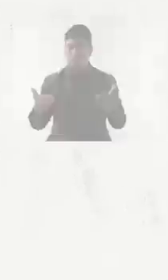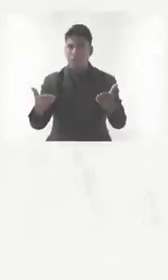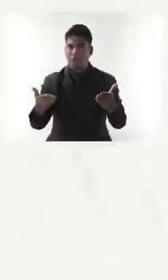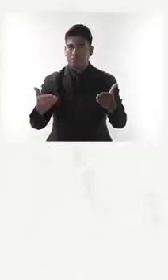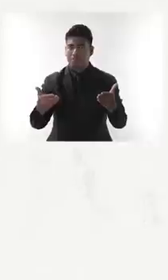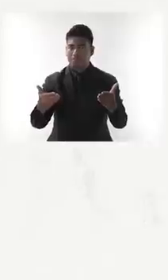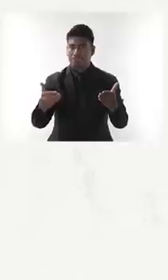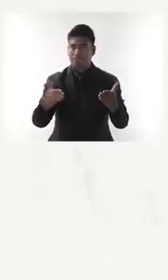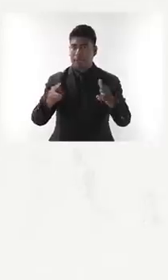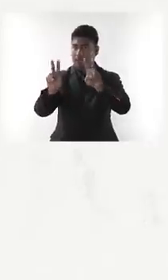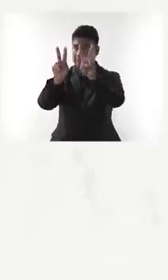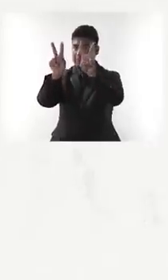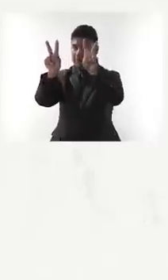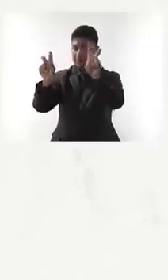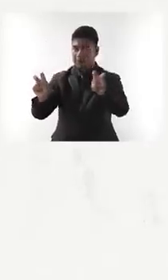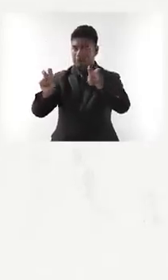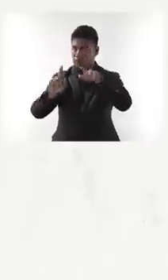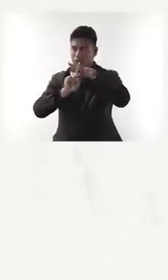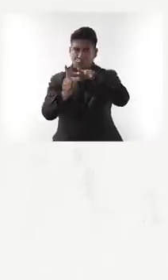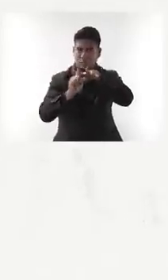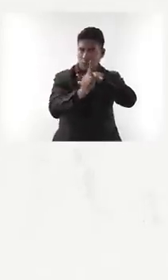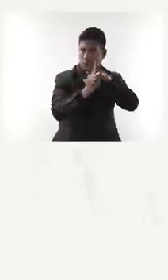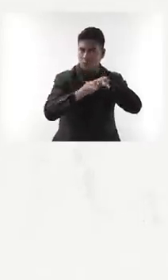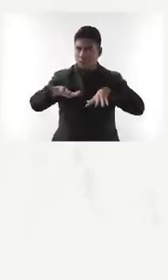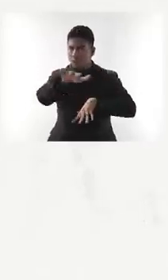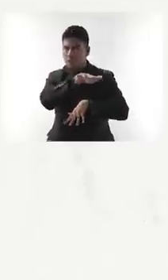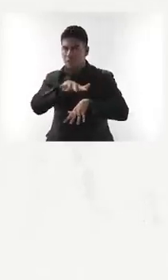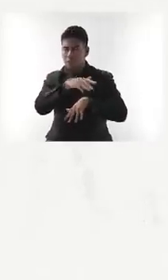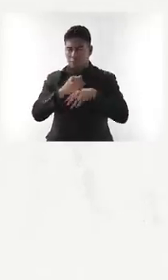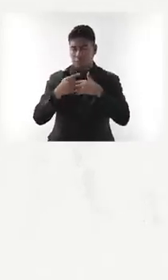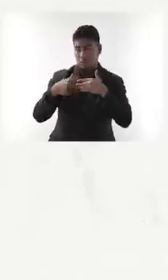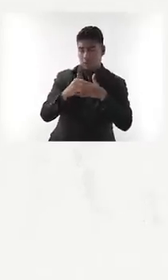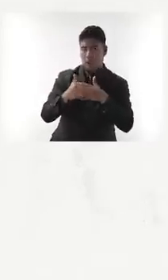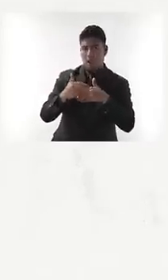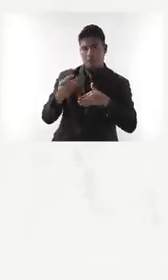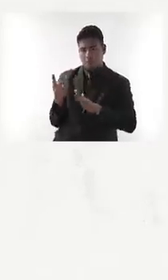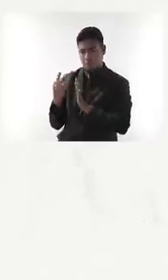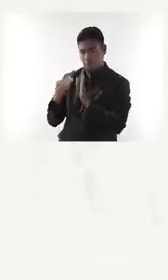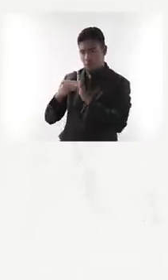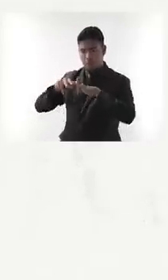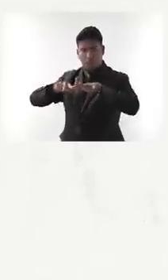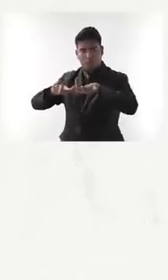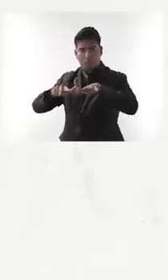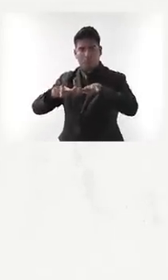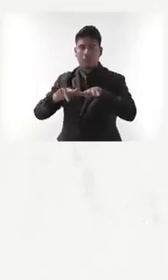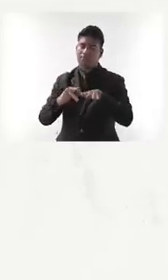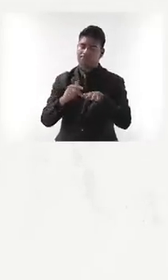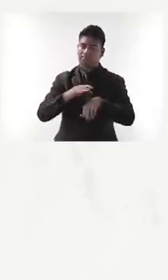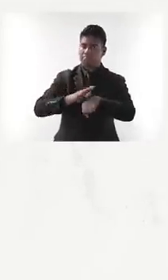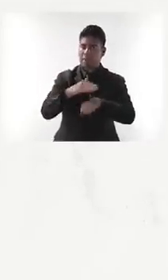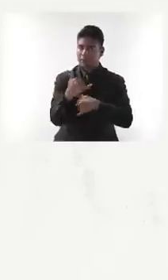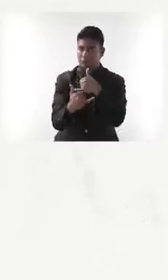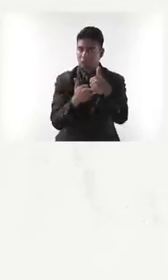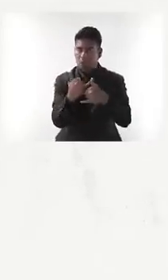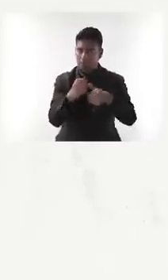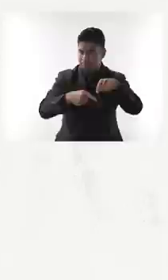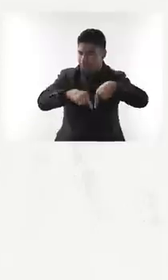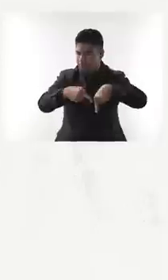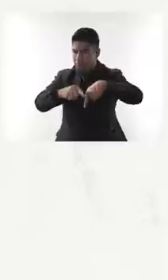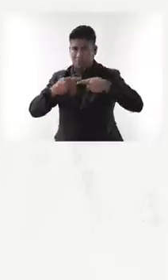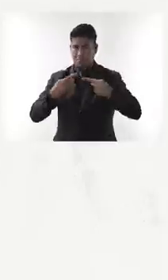en materia regulatoria lo que nos rige es el 2018. ¿Qué vamos a hacer de aquí al mes de